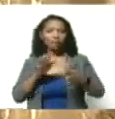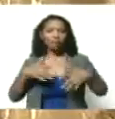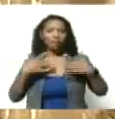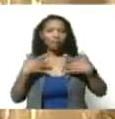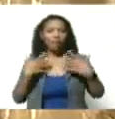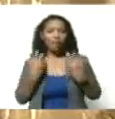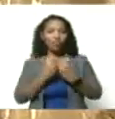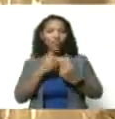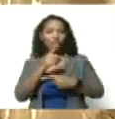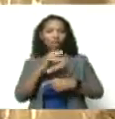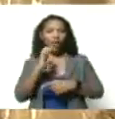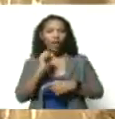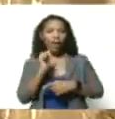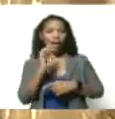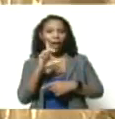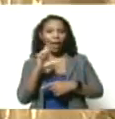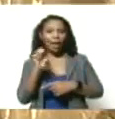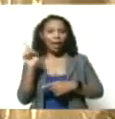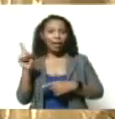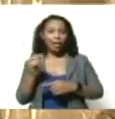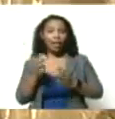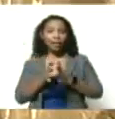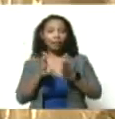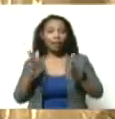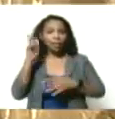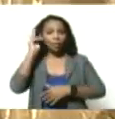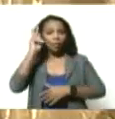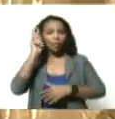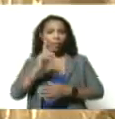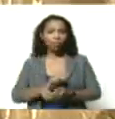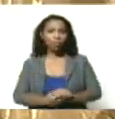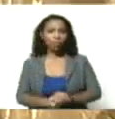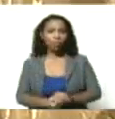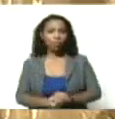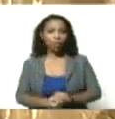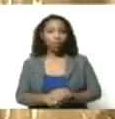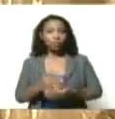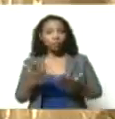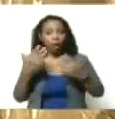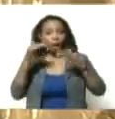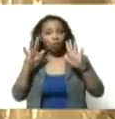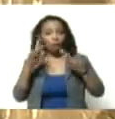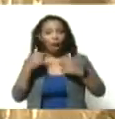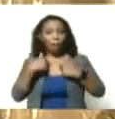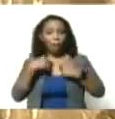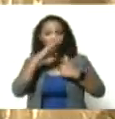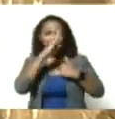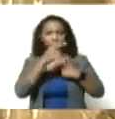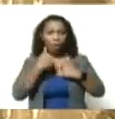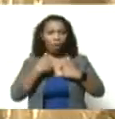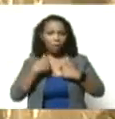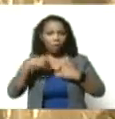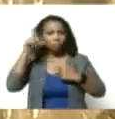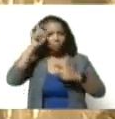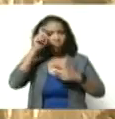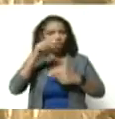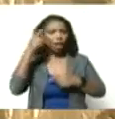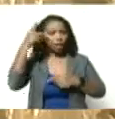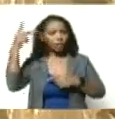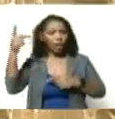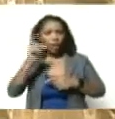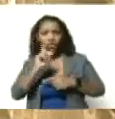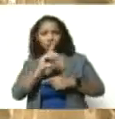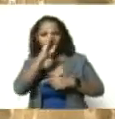que teníamos con Eal Herrera, gran profesor, que aunque no me dio clases directamente porque en la escuela de psicología no daba